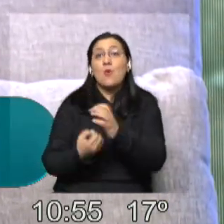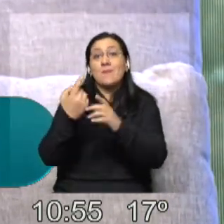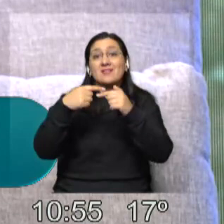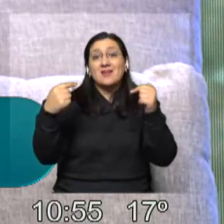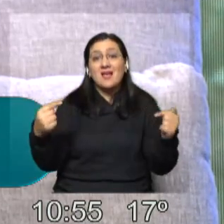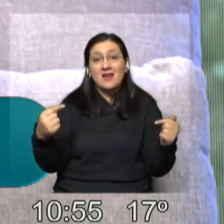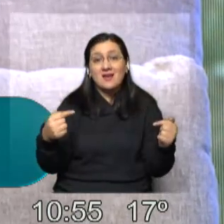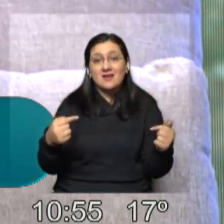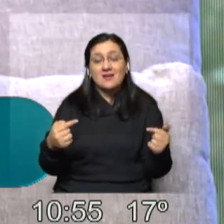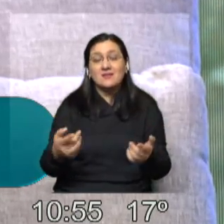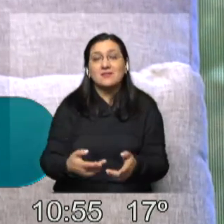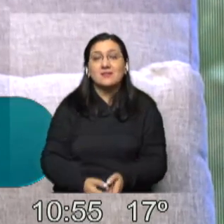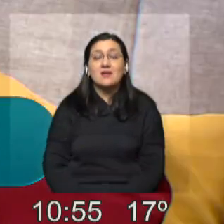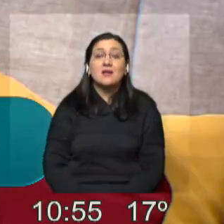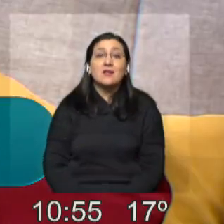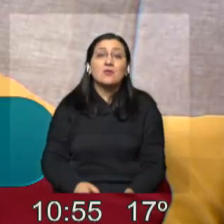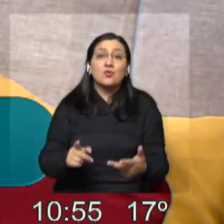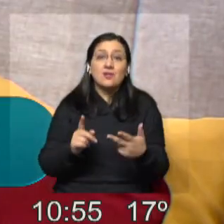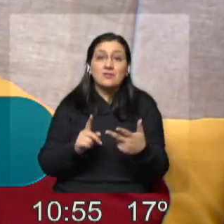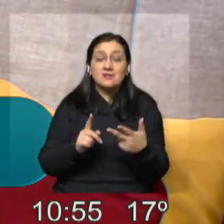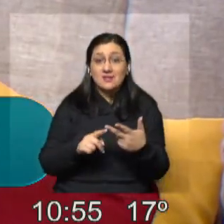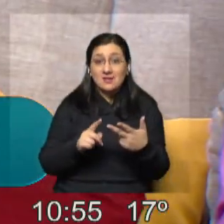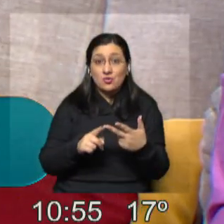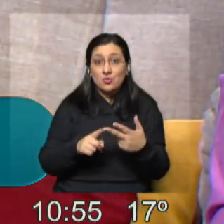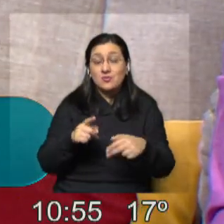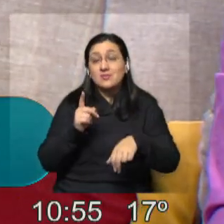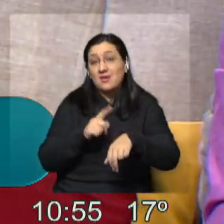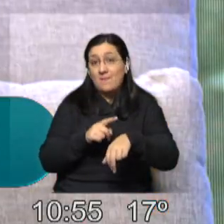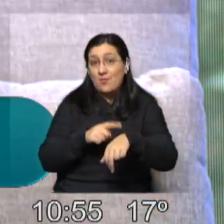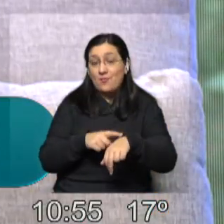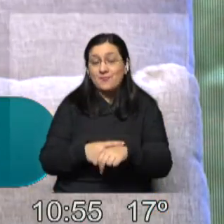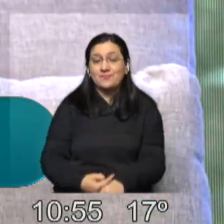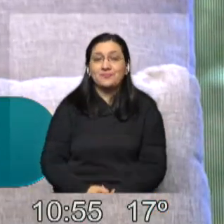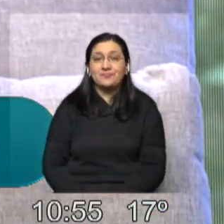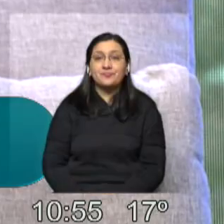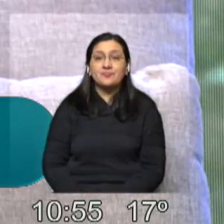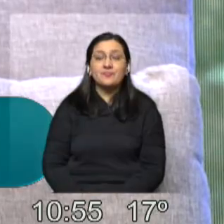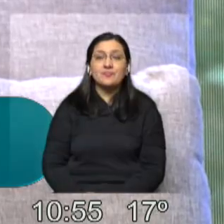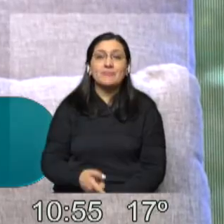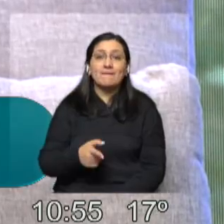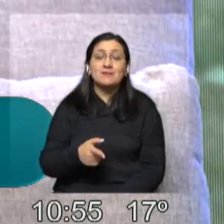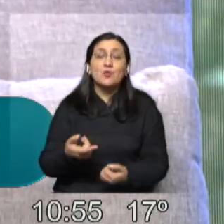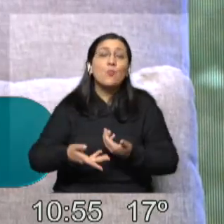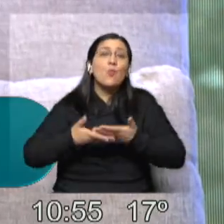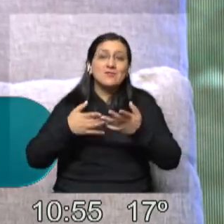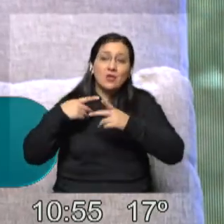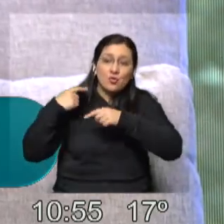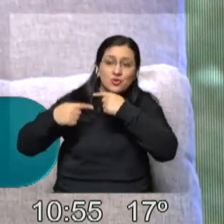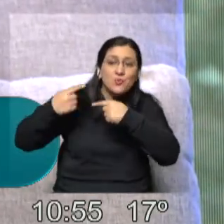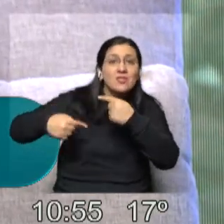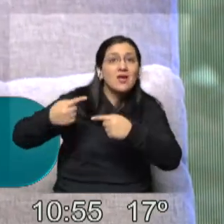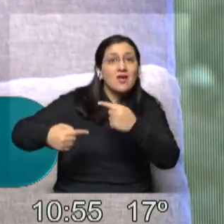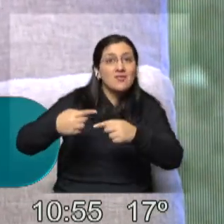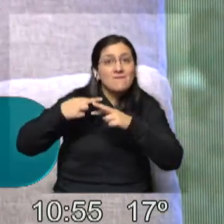esta cuestión de tiempo, que también son como esas pequeñas piezas del camino que hablan de una continuidad y de